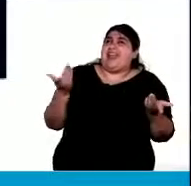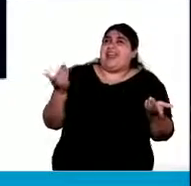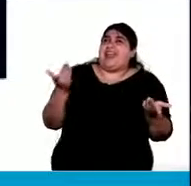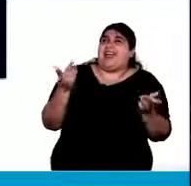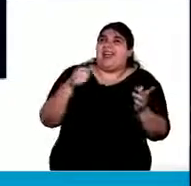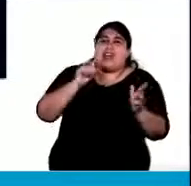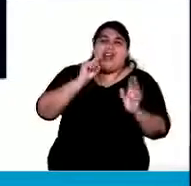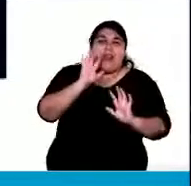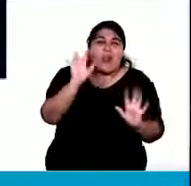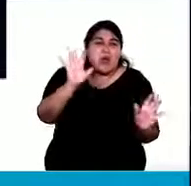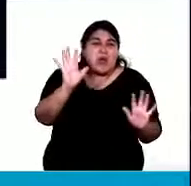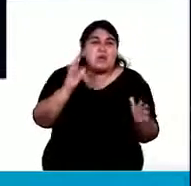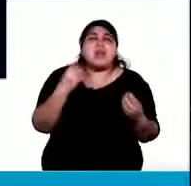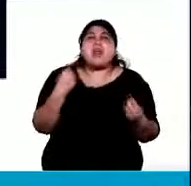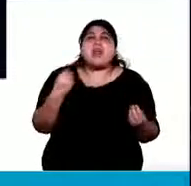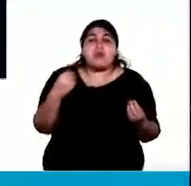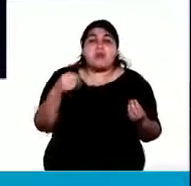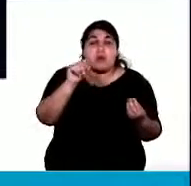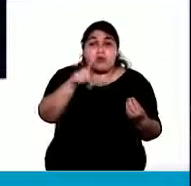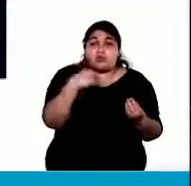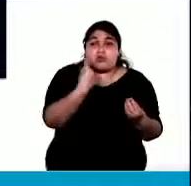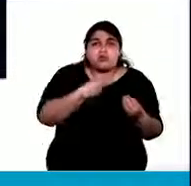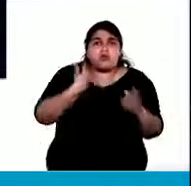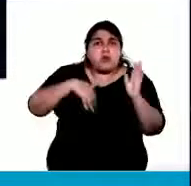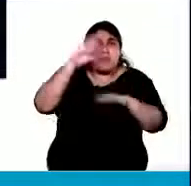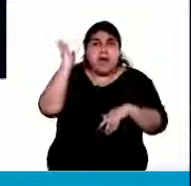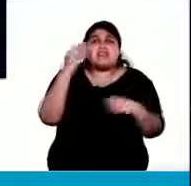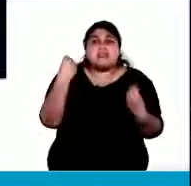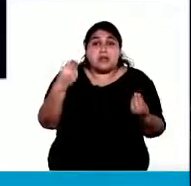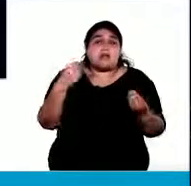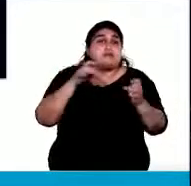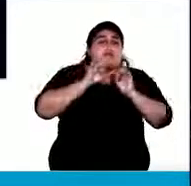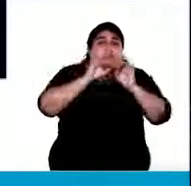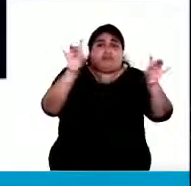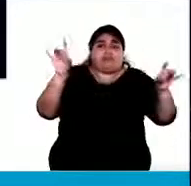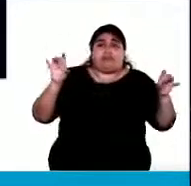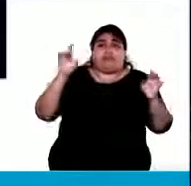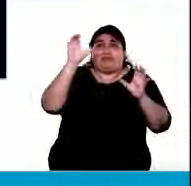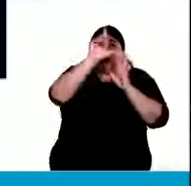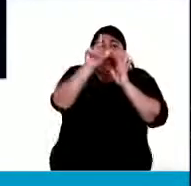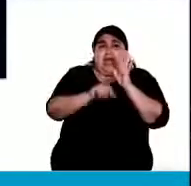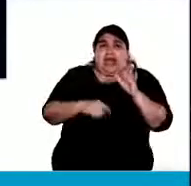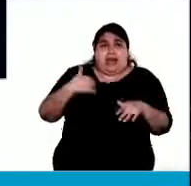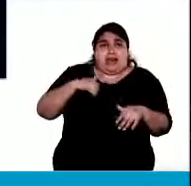el momento en el que tenemos mayor cantidad de contagiados en todo el país,